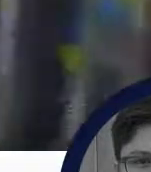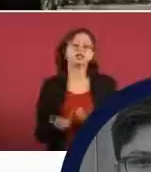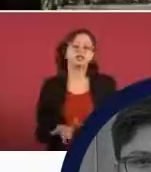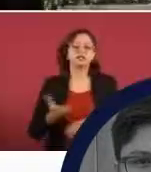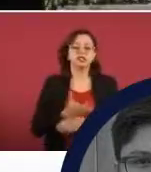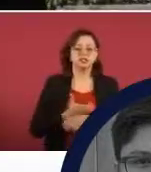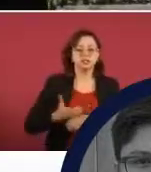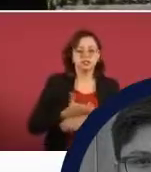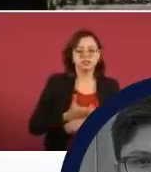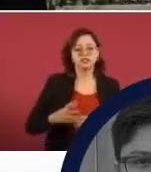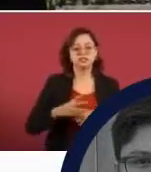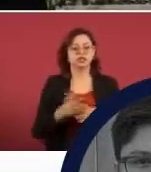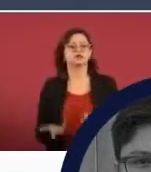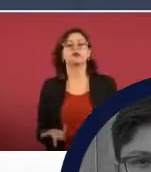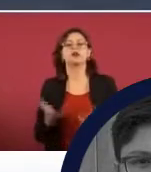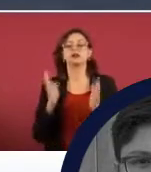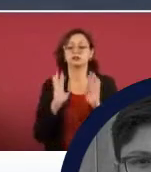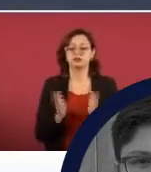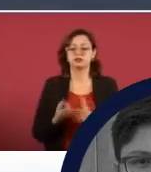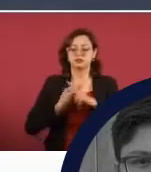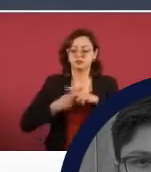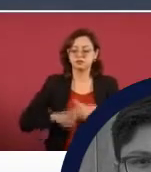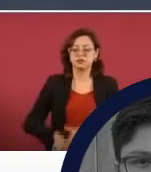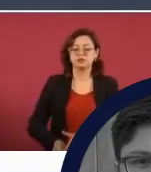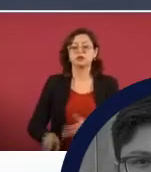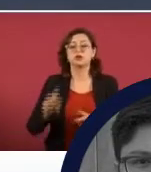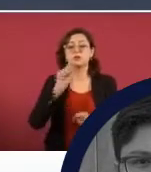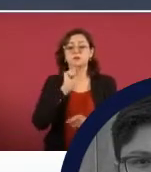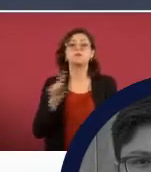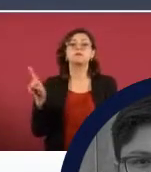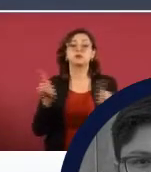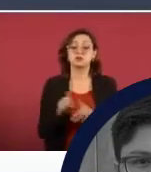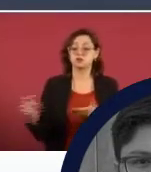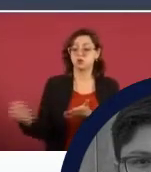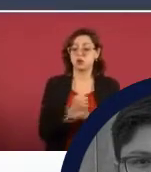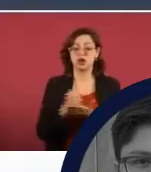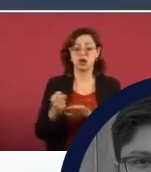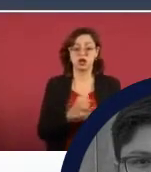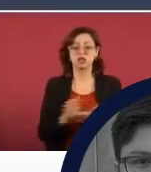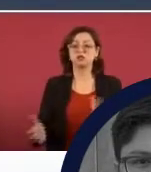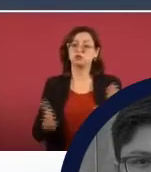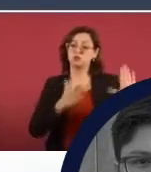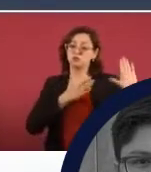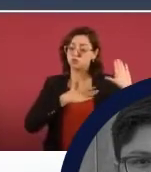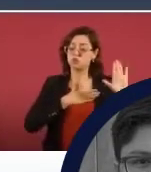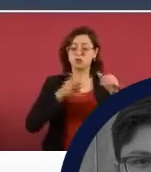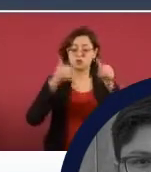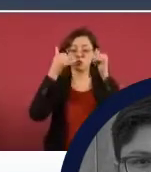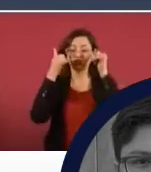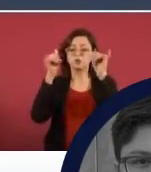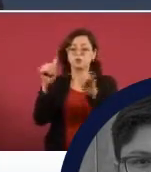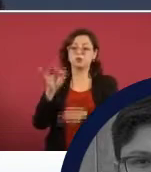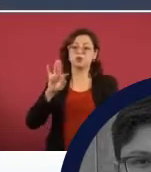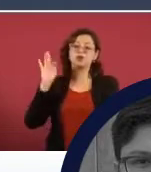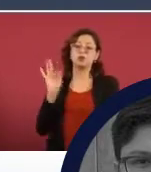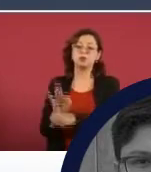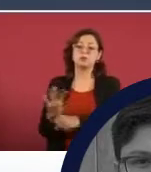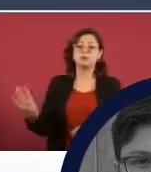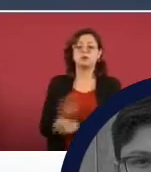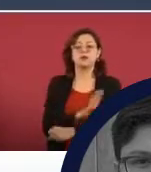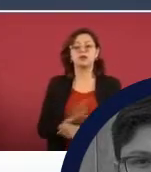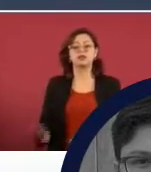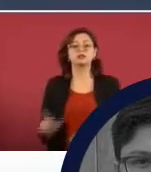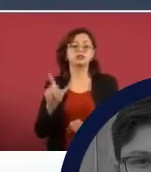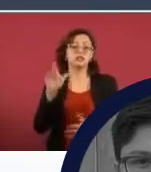reforma fiscal que ha dicho que no será en los 3 primeros años. Yo creo que en esas